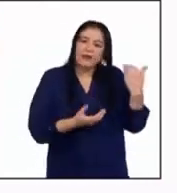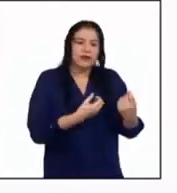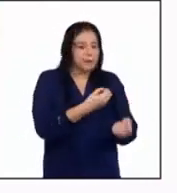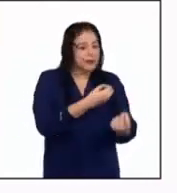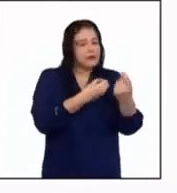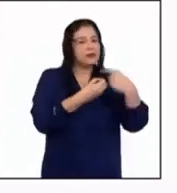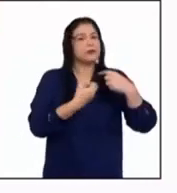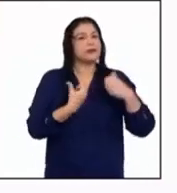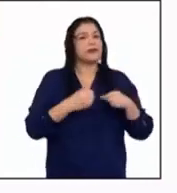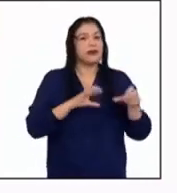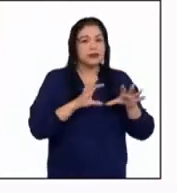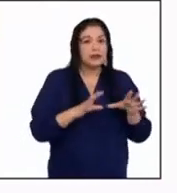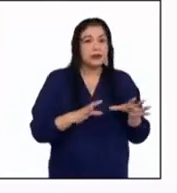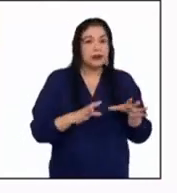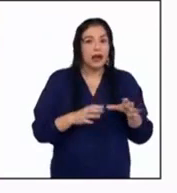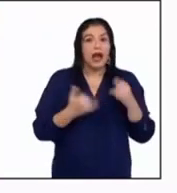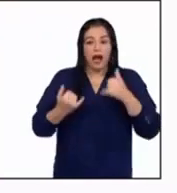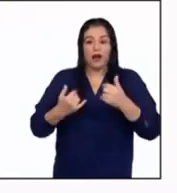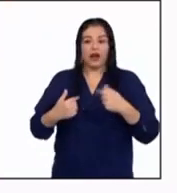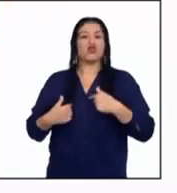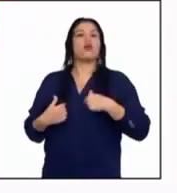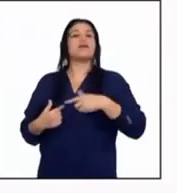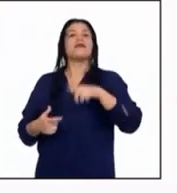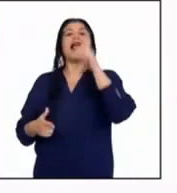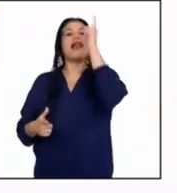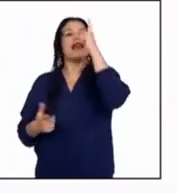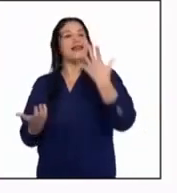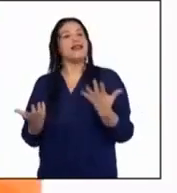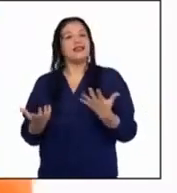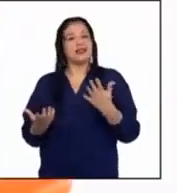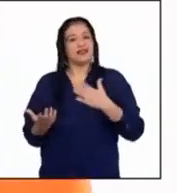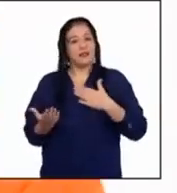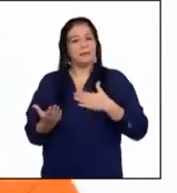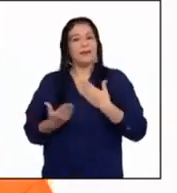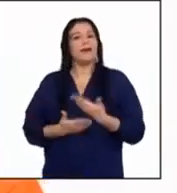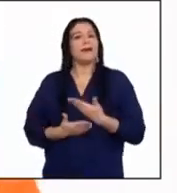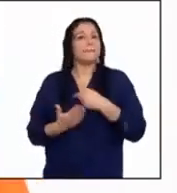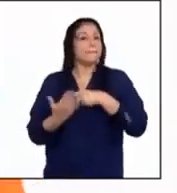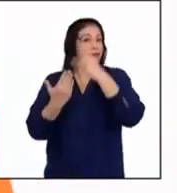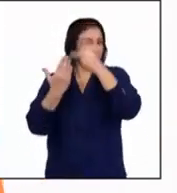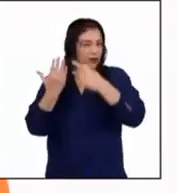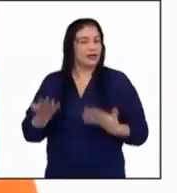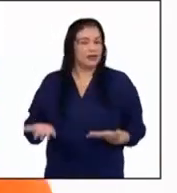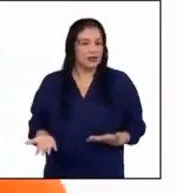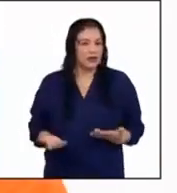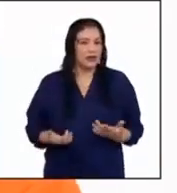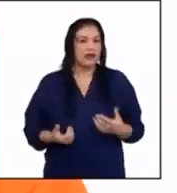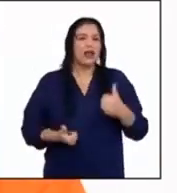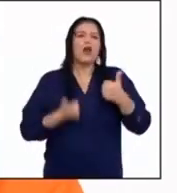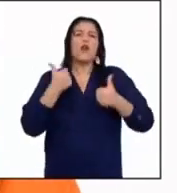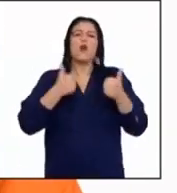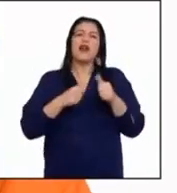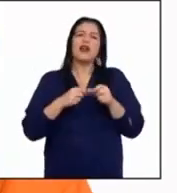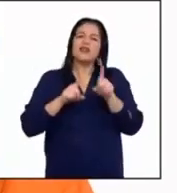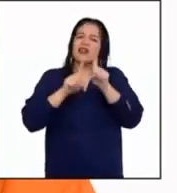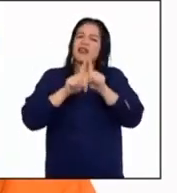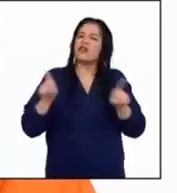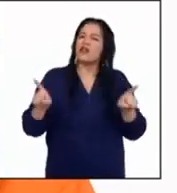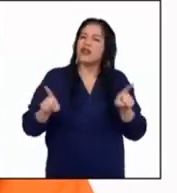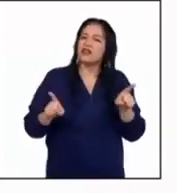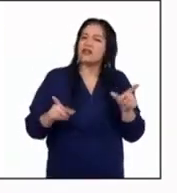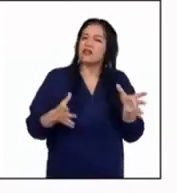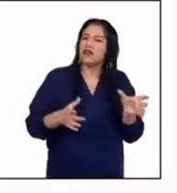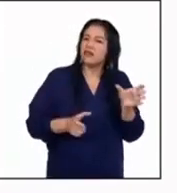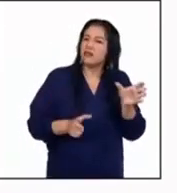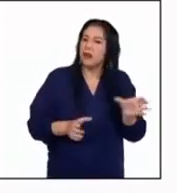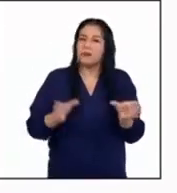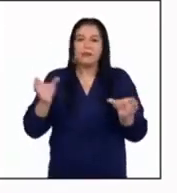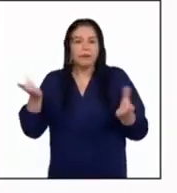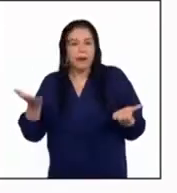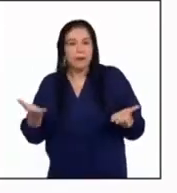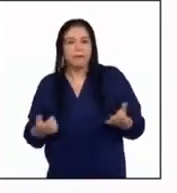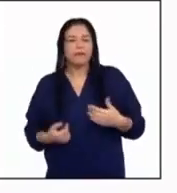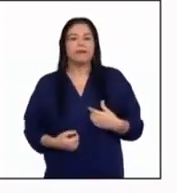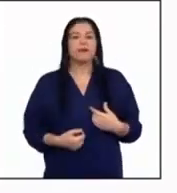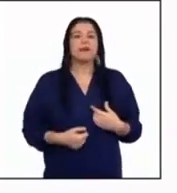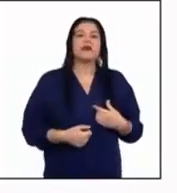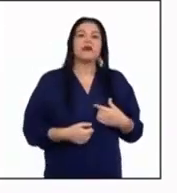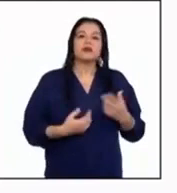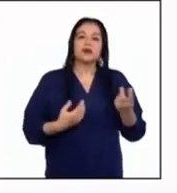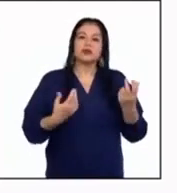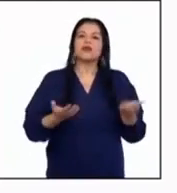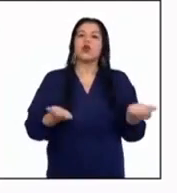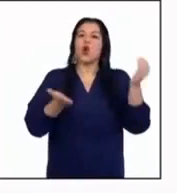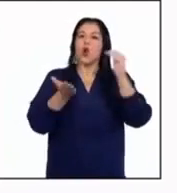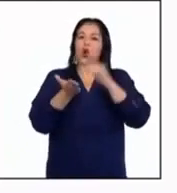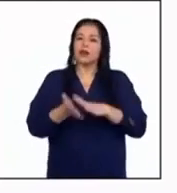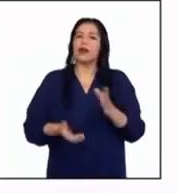a una protagónica. ¿Quieren saber cuál es la diferencia entre ellas? Bueno, pues entonces